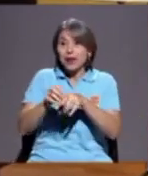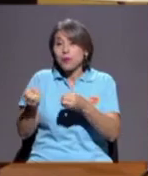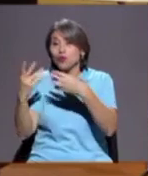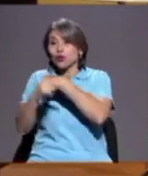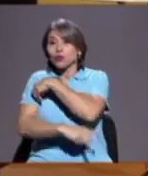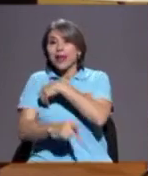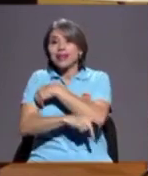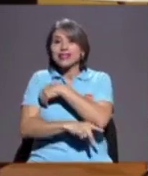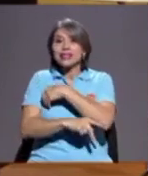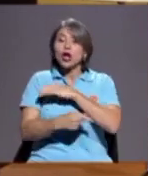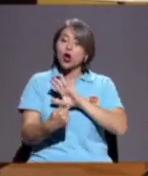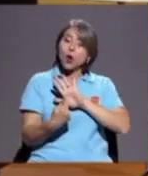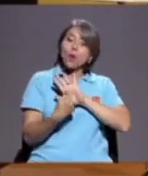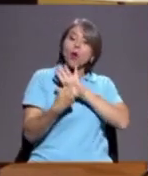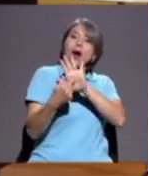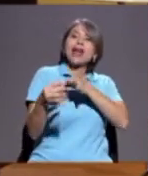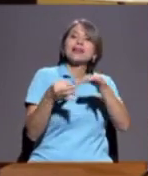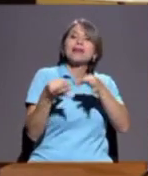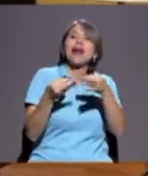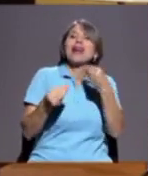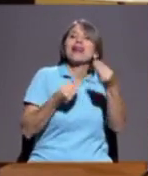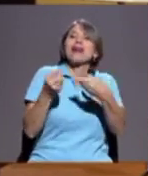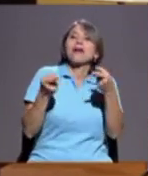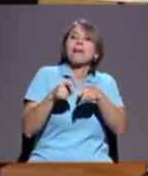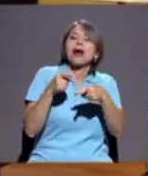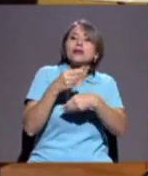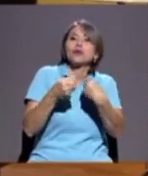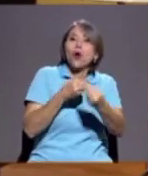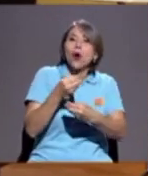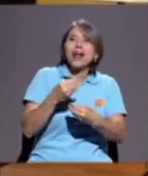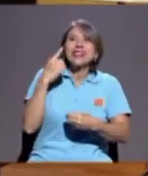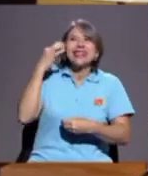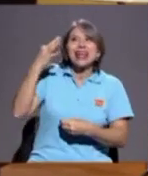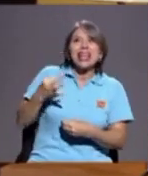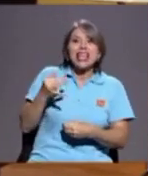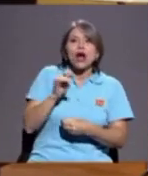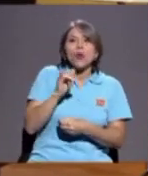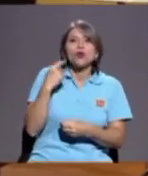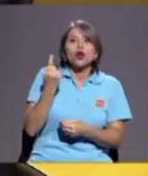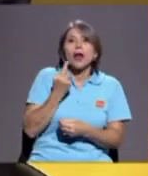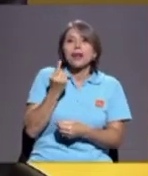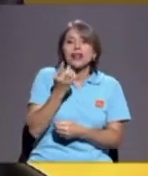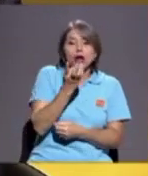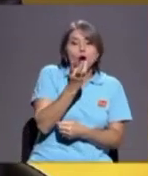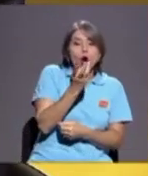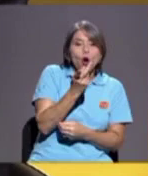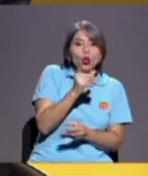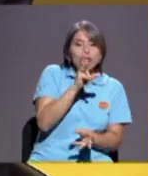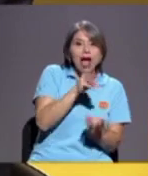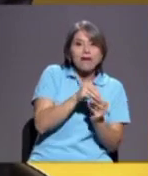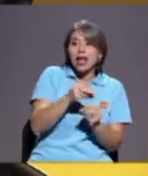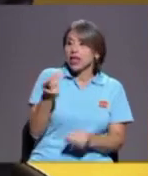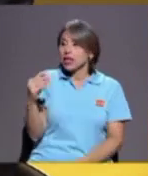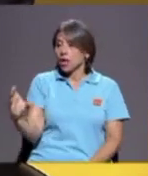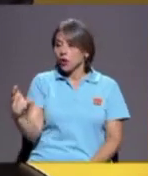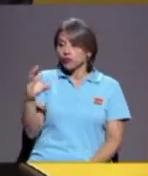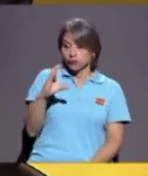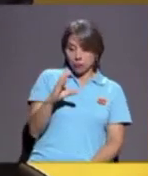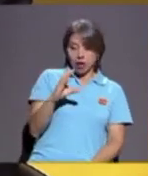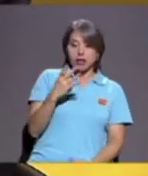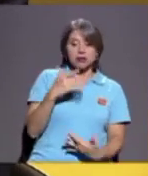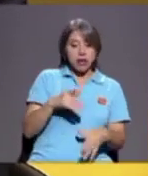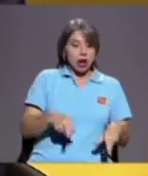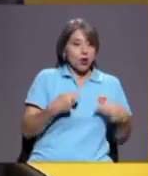entendía como una rendición eminentemente contable. Me dieron una X cantidad de dinero, lo gasté, aquí están los estados